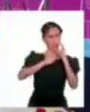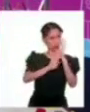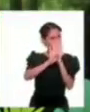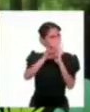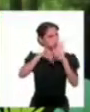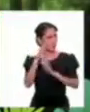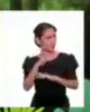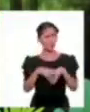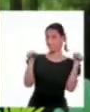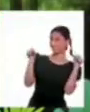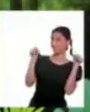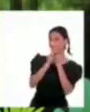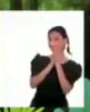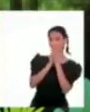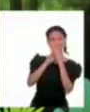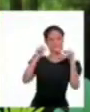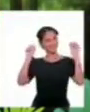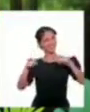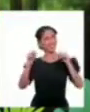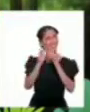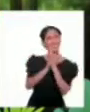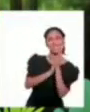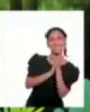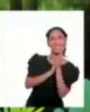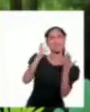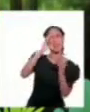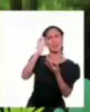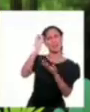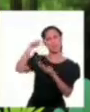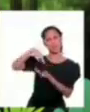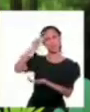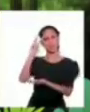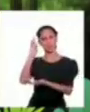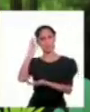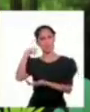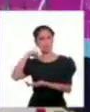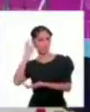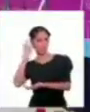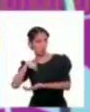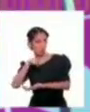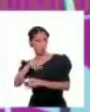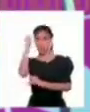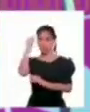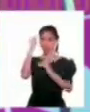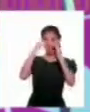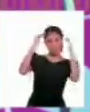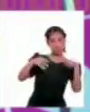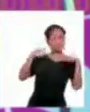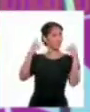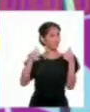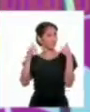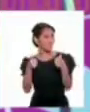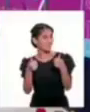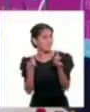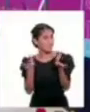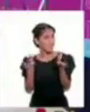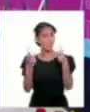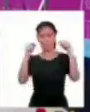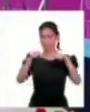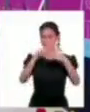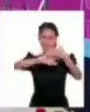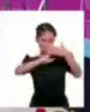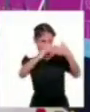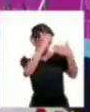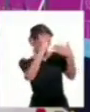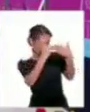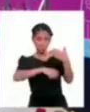convención. ¡Yupi! La Convención sobre los Derechos del Niño. ¡Excelente, Olinda! En este